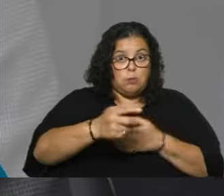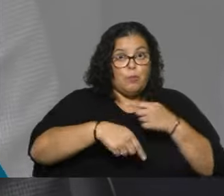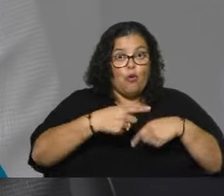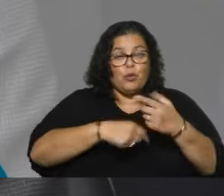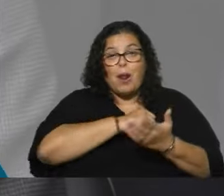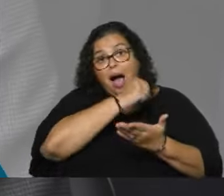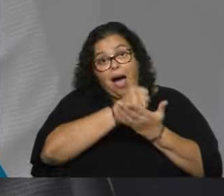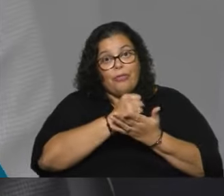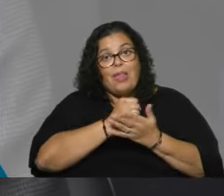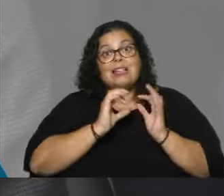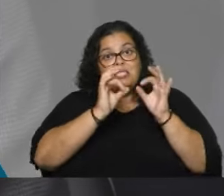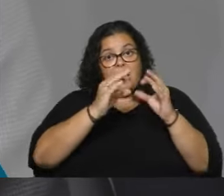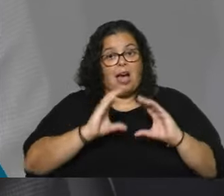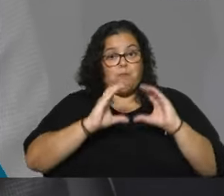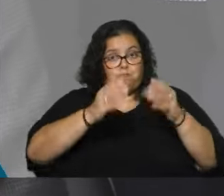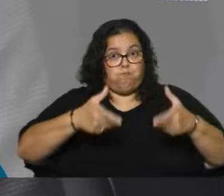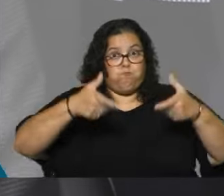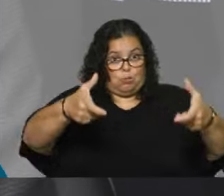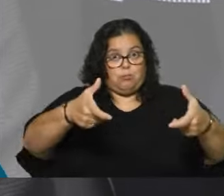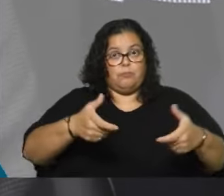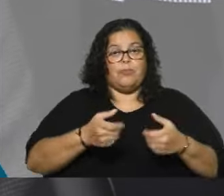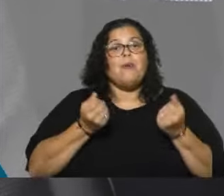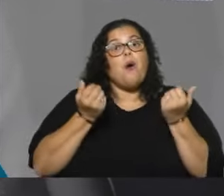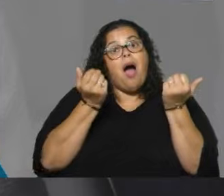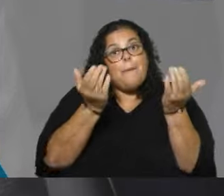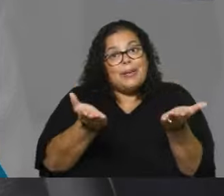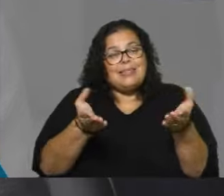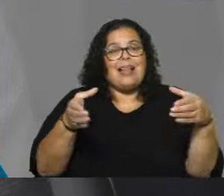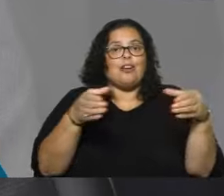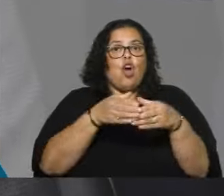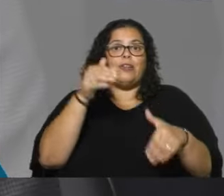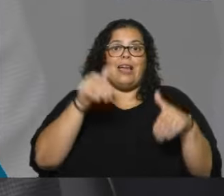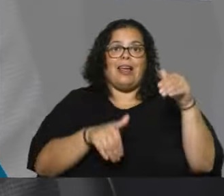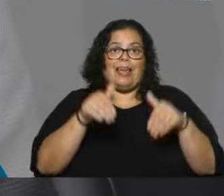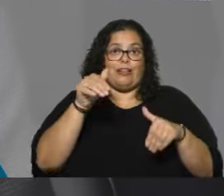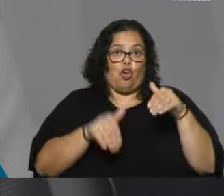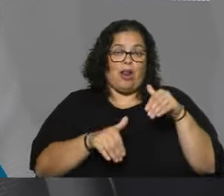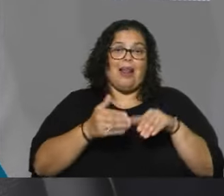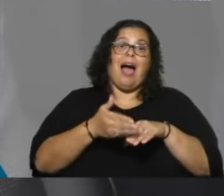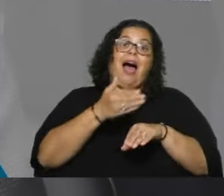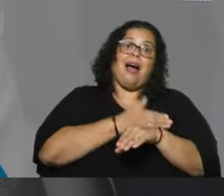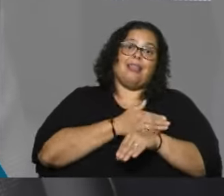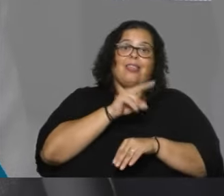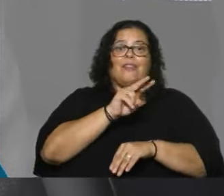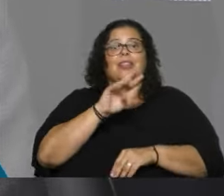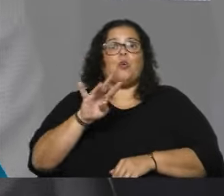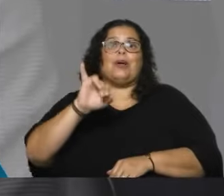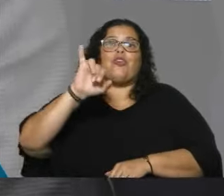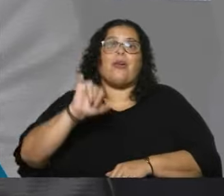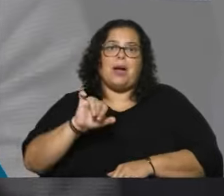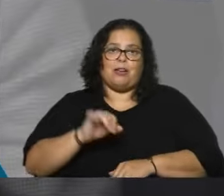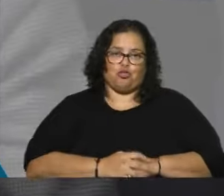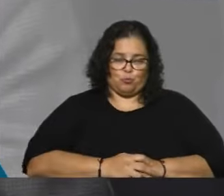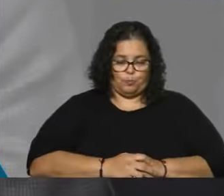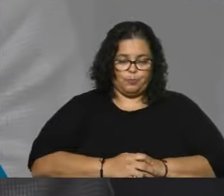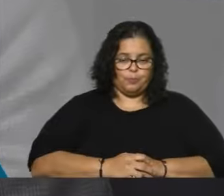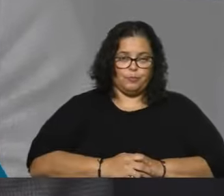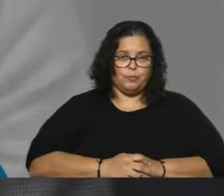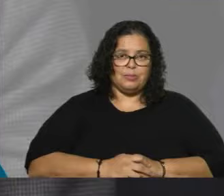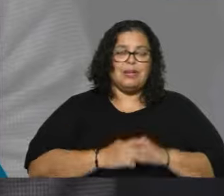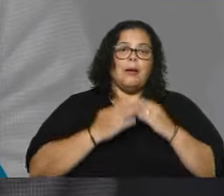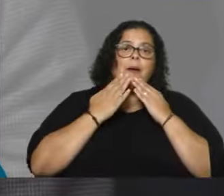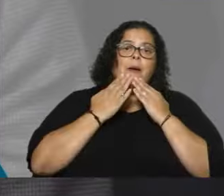las tengamos y le vamos a presentar ante la Corte Electoral antes del 24 de mayo. Senador,